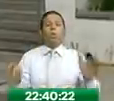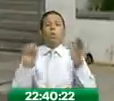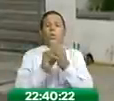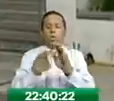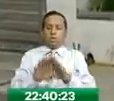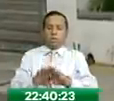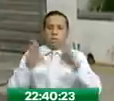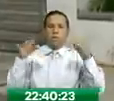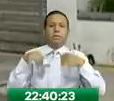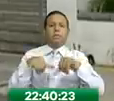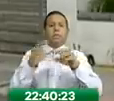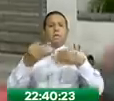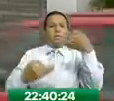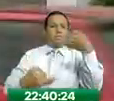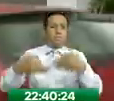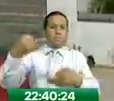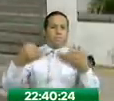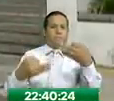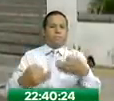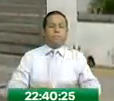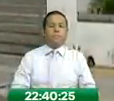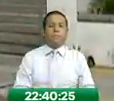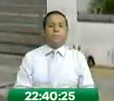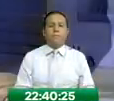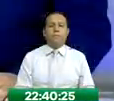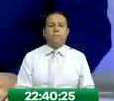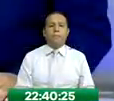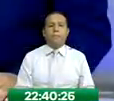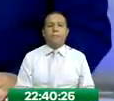Informó Javier Rosero.